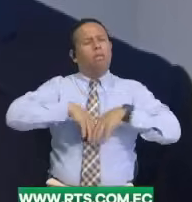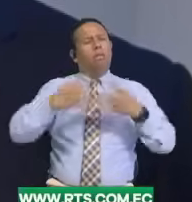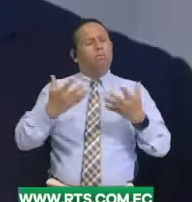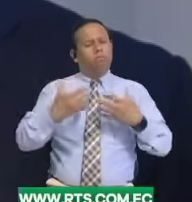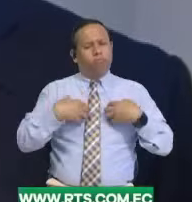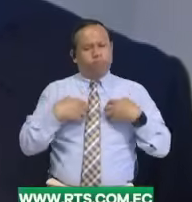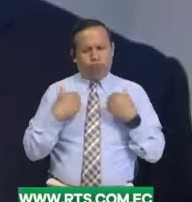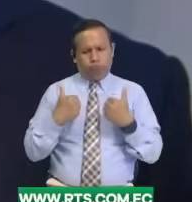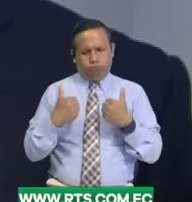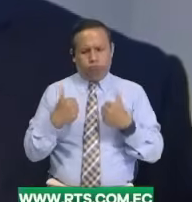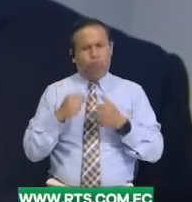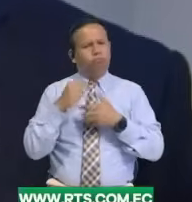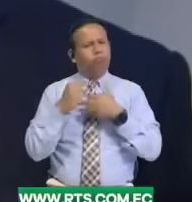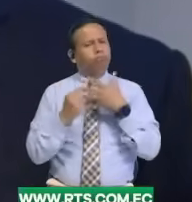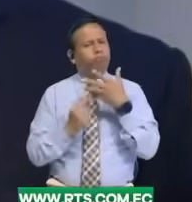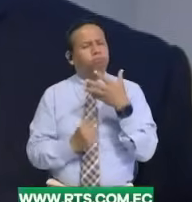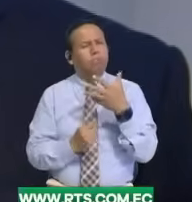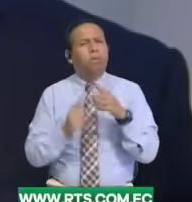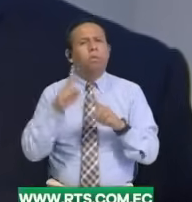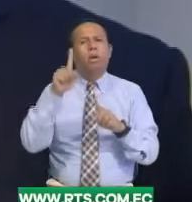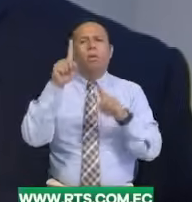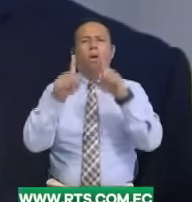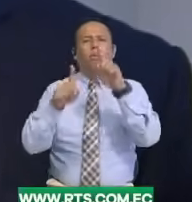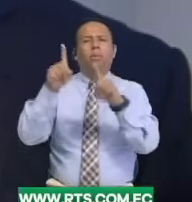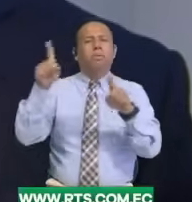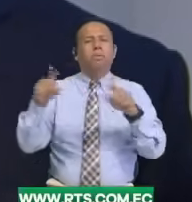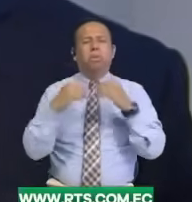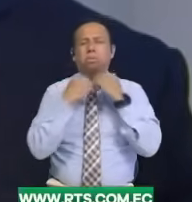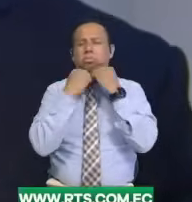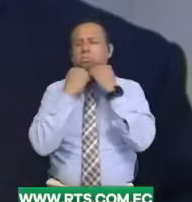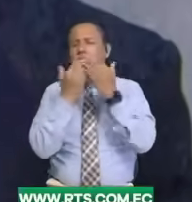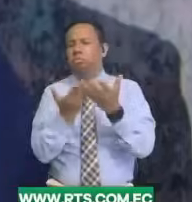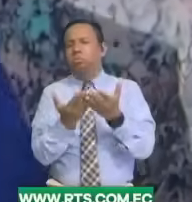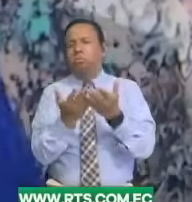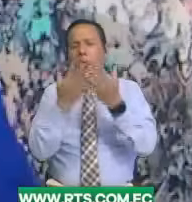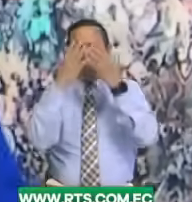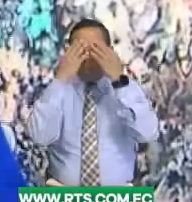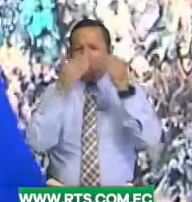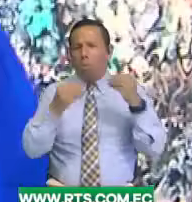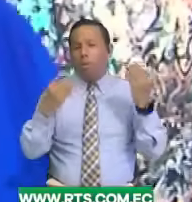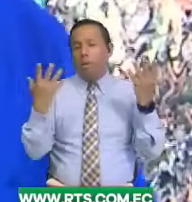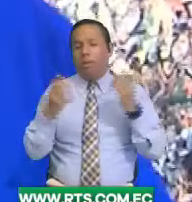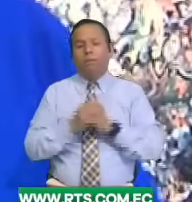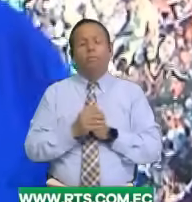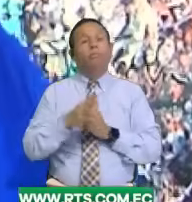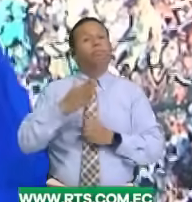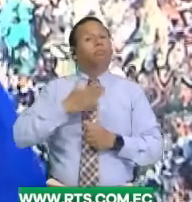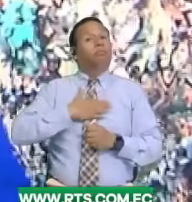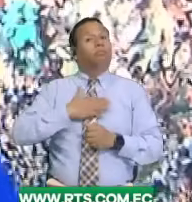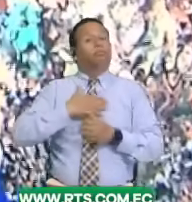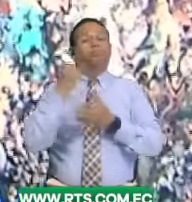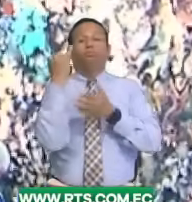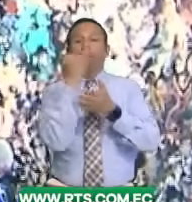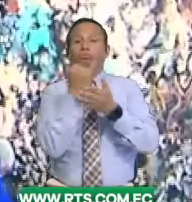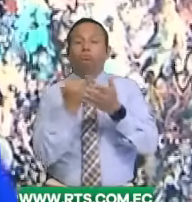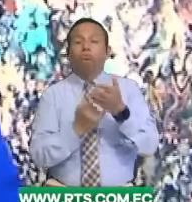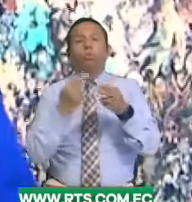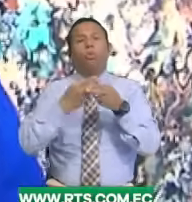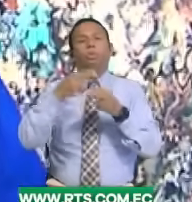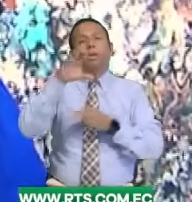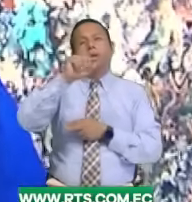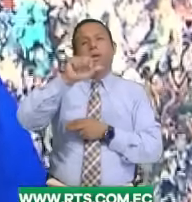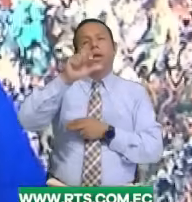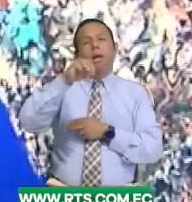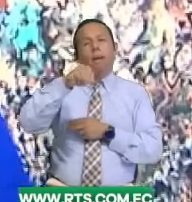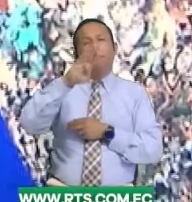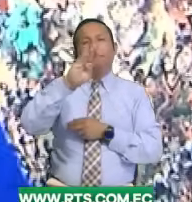dentro, pero que por muchos está siendo como desapercibido, como olvidado. Es una obra que denominé Cambalaches,